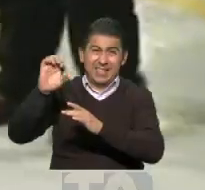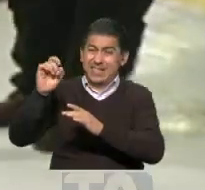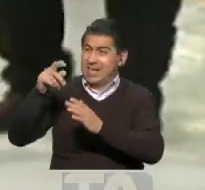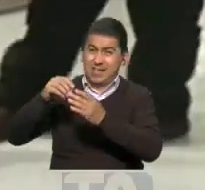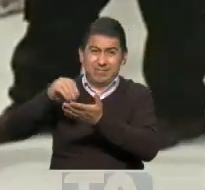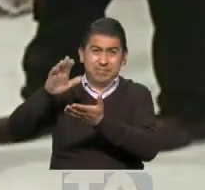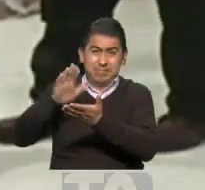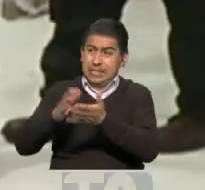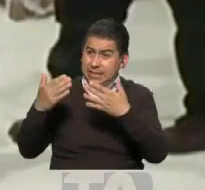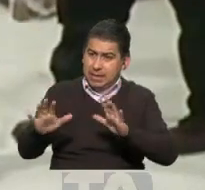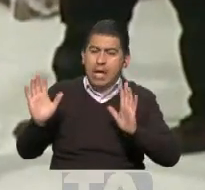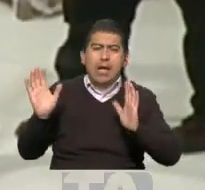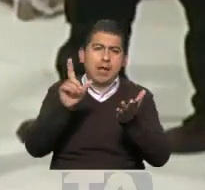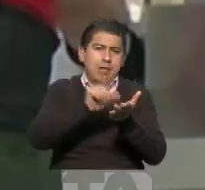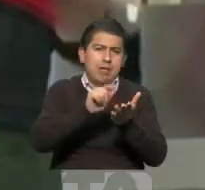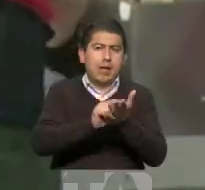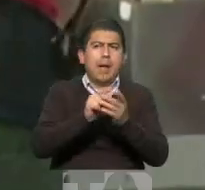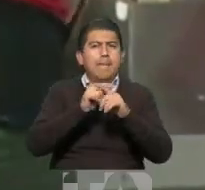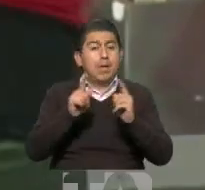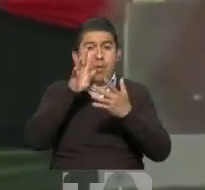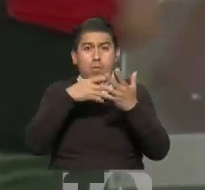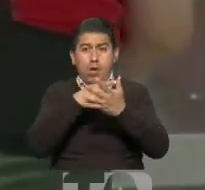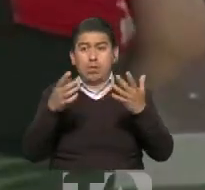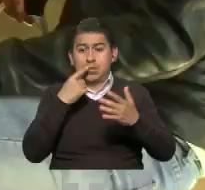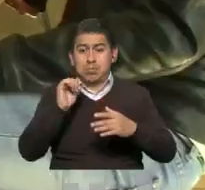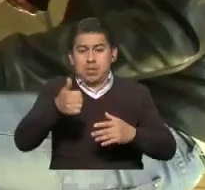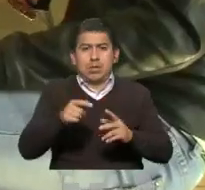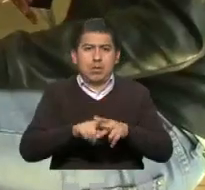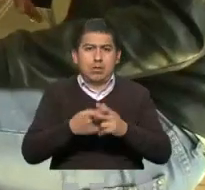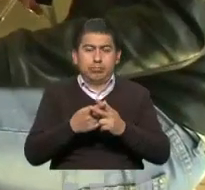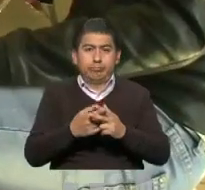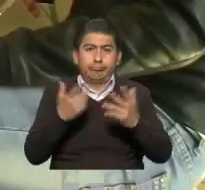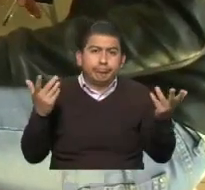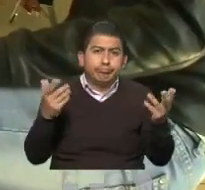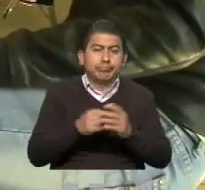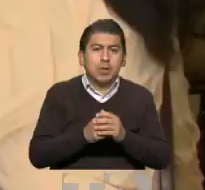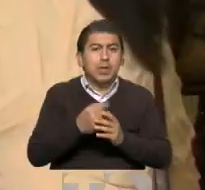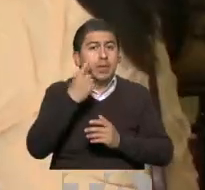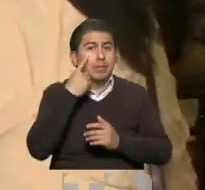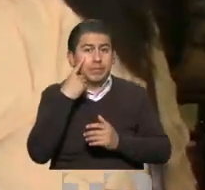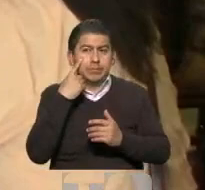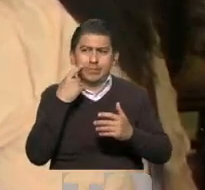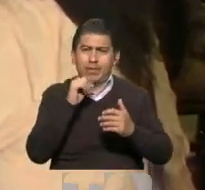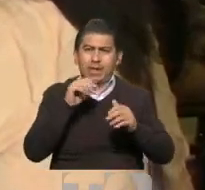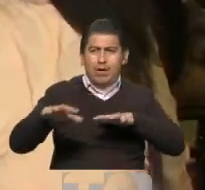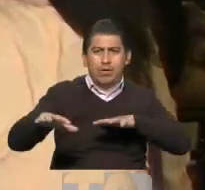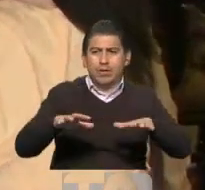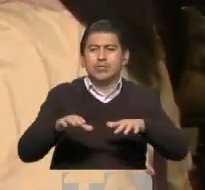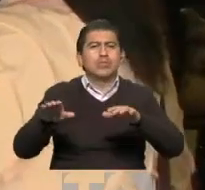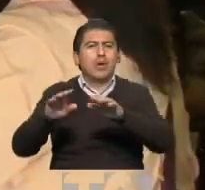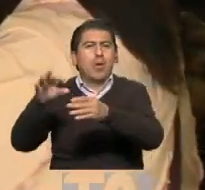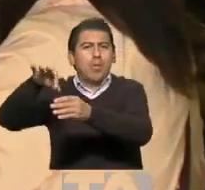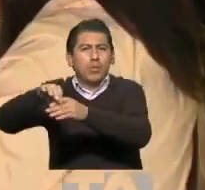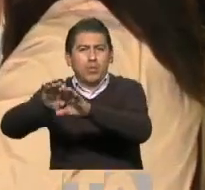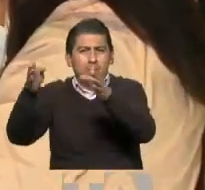tribunal. Según el calendario, debían comenzar la impresión este miércoles. Ahora reza también coordinar el trabajo de los miembros de juntas receptoras del